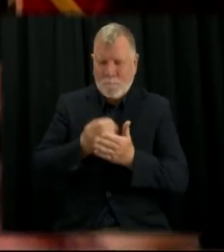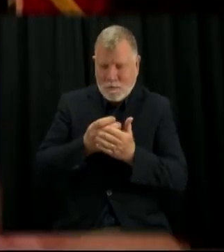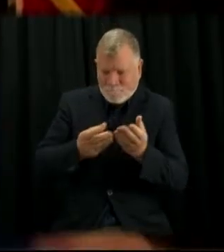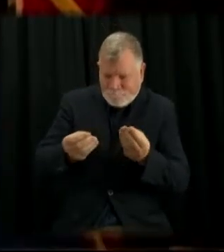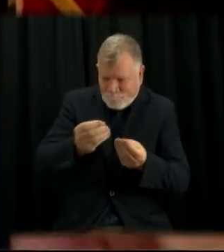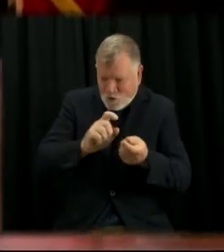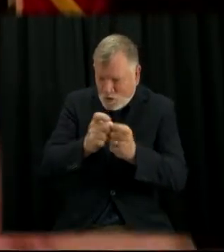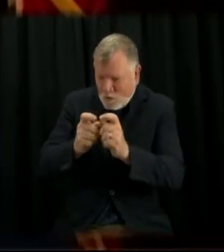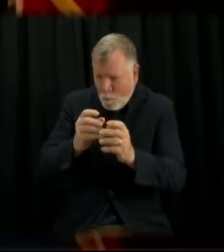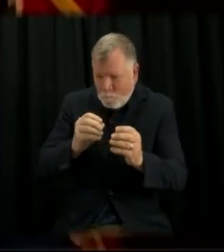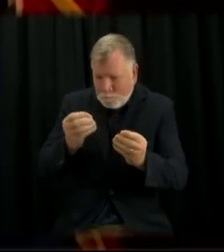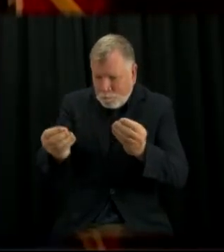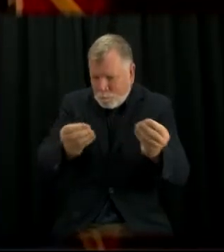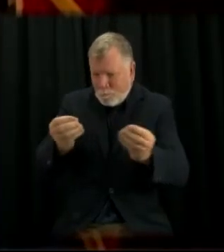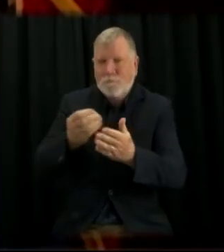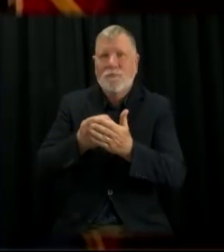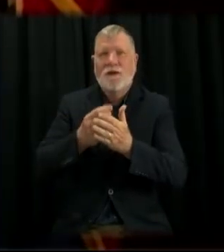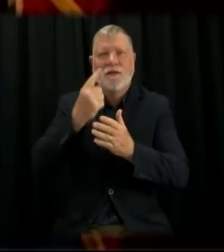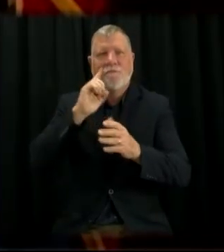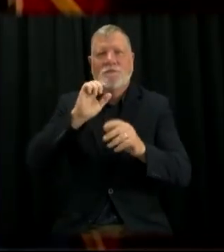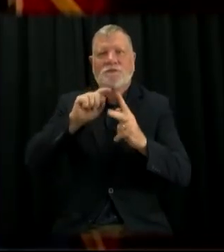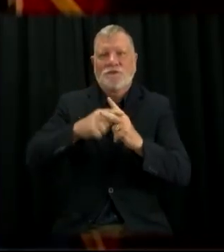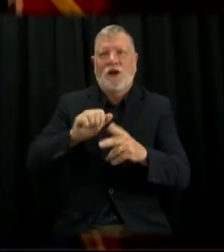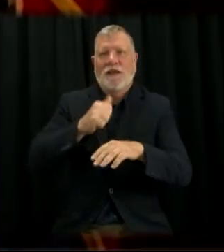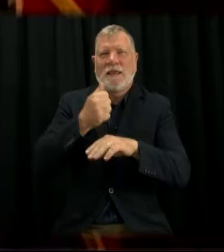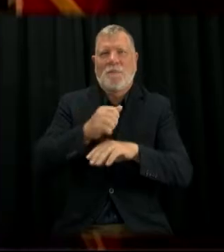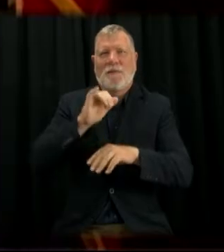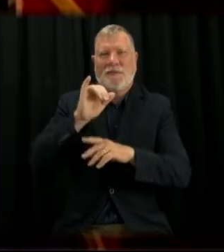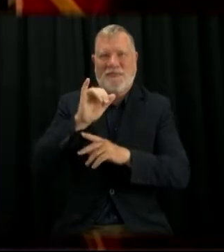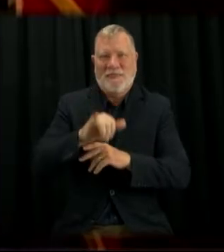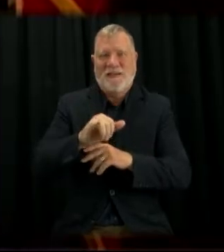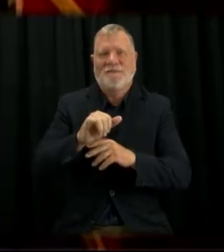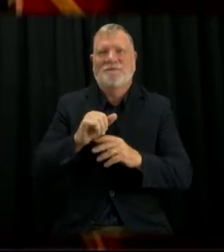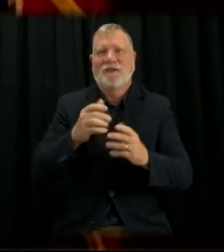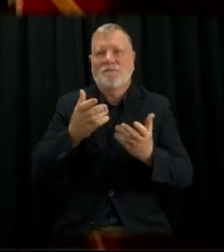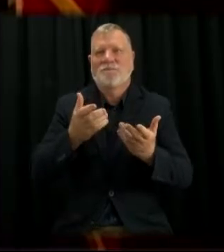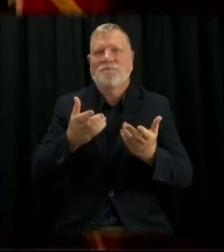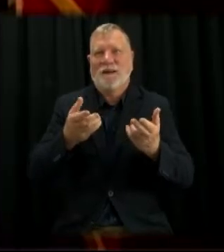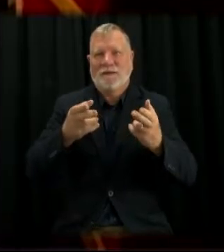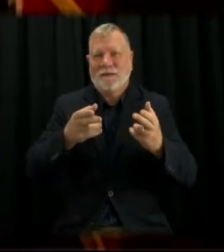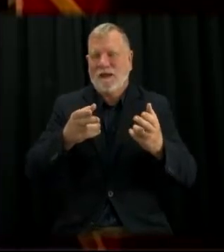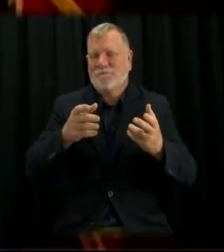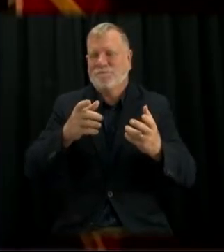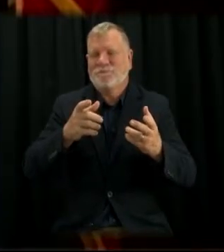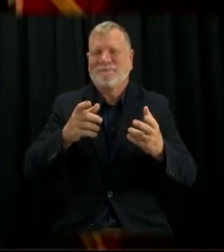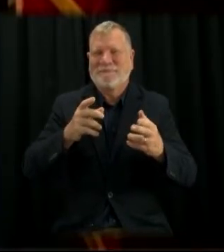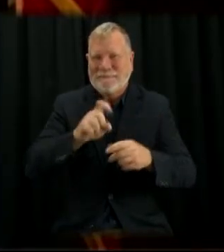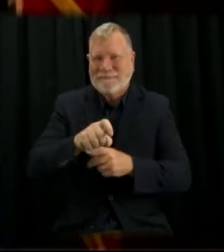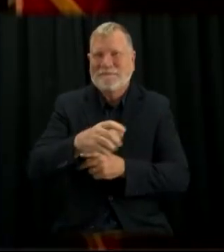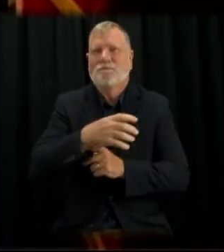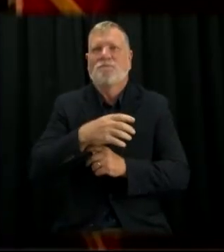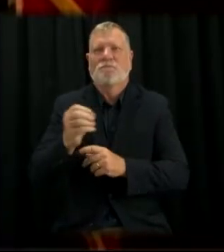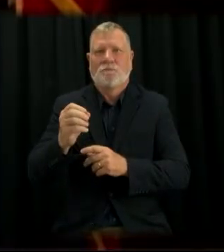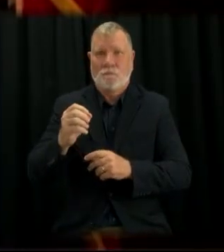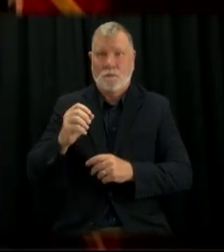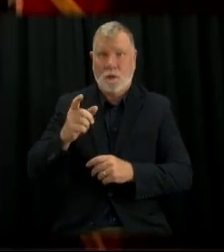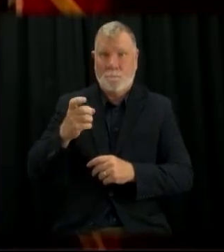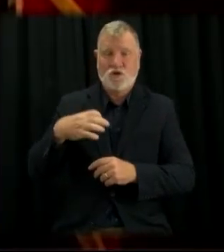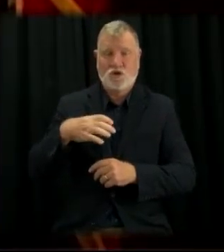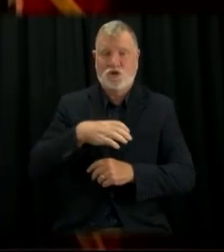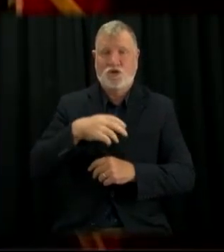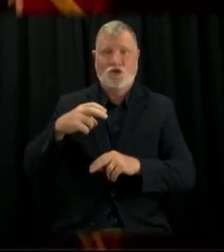para reprogramar fondos para este fondo solidificado para implantar las distintas medidas. Presidente, directora